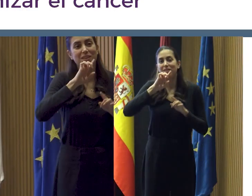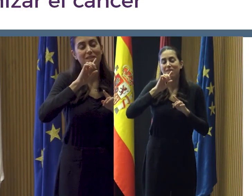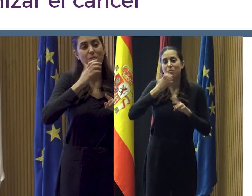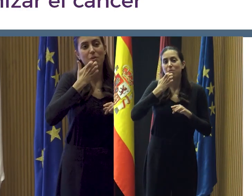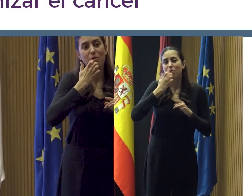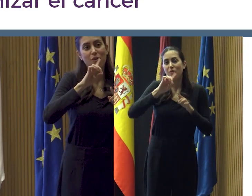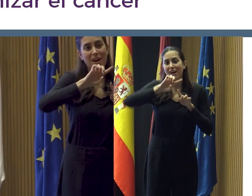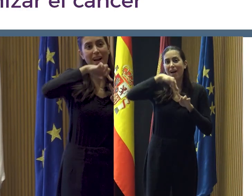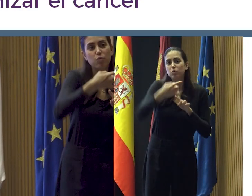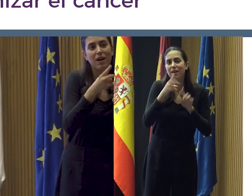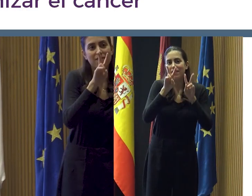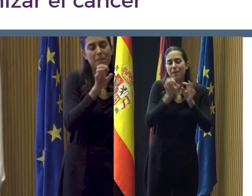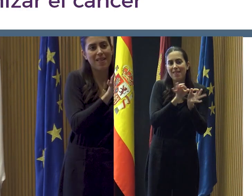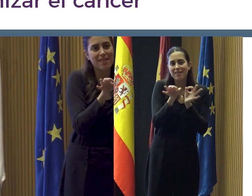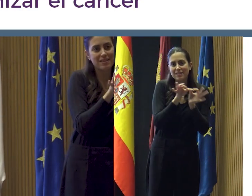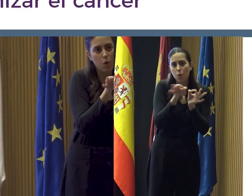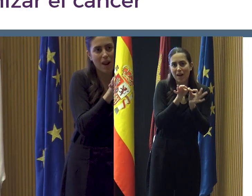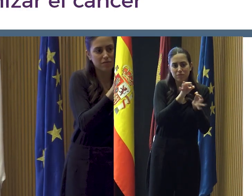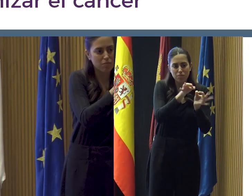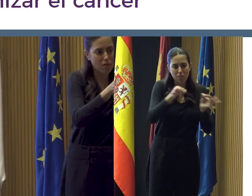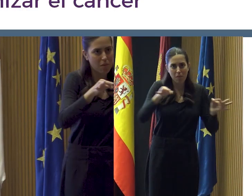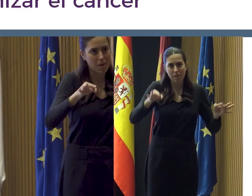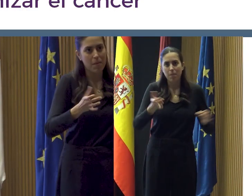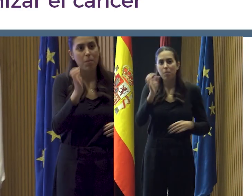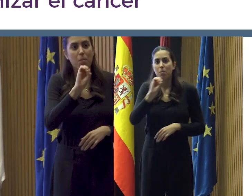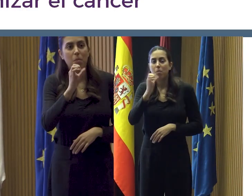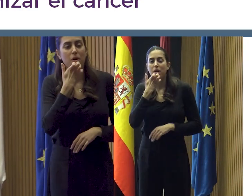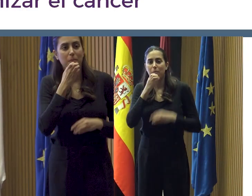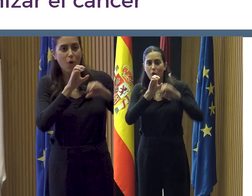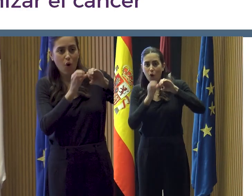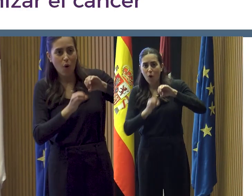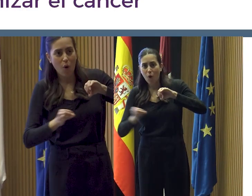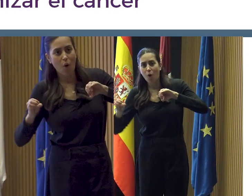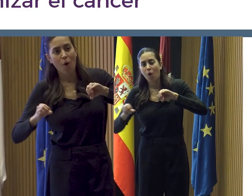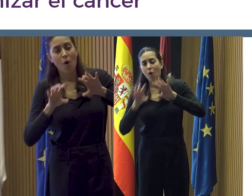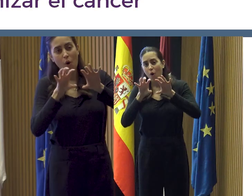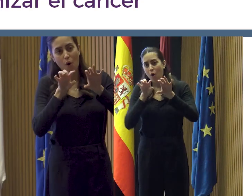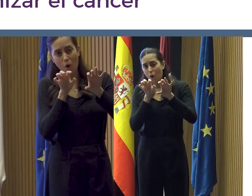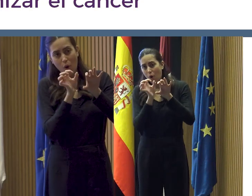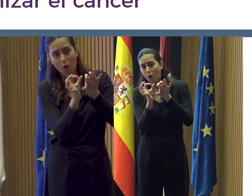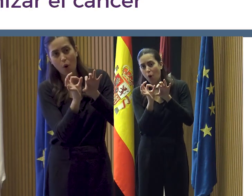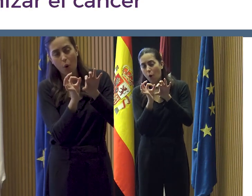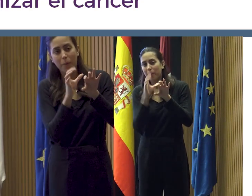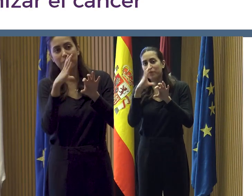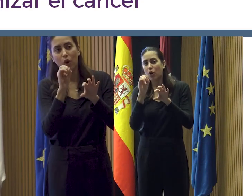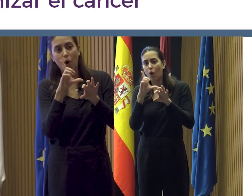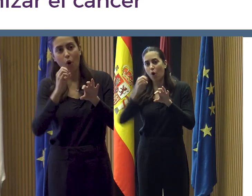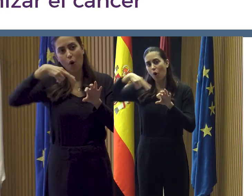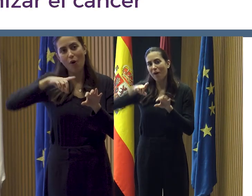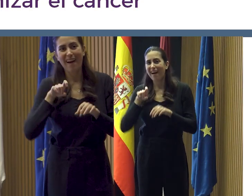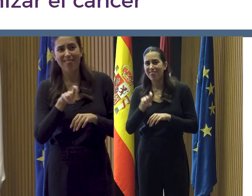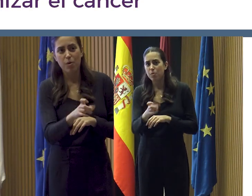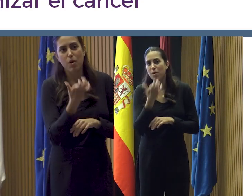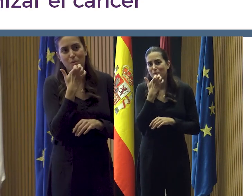la división celular. Por ejemplo, los cánceres de colon son muy frecuentes porque también entre todas las células, las que más rápido se